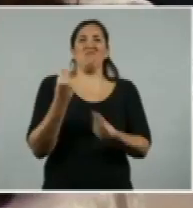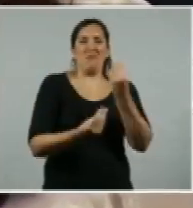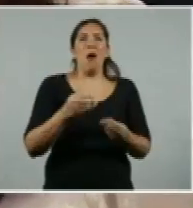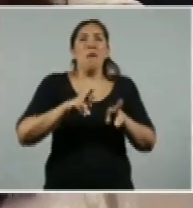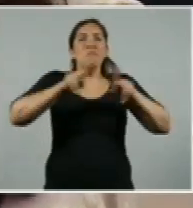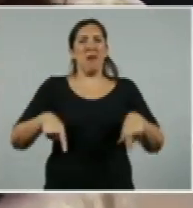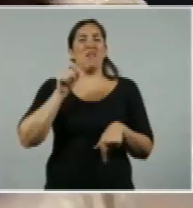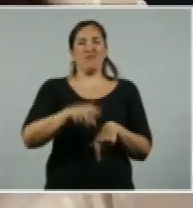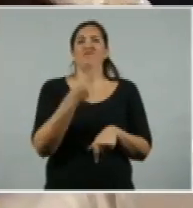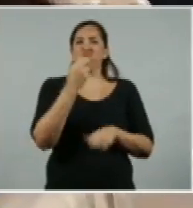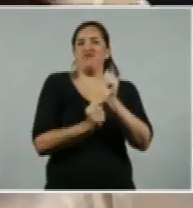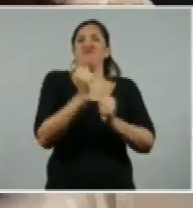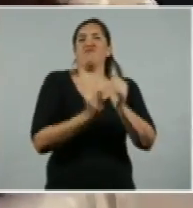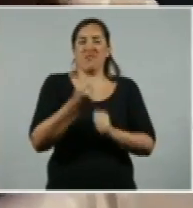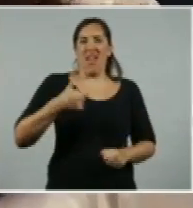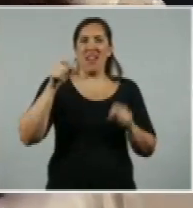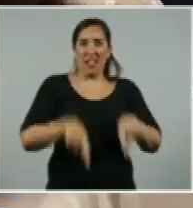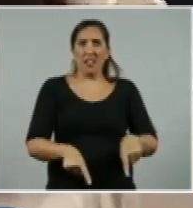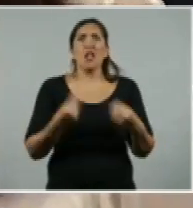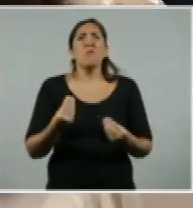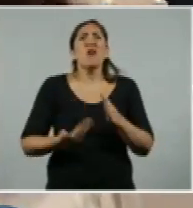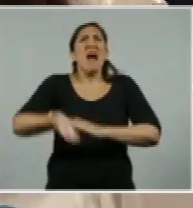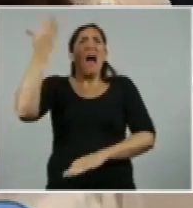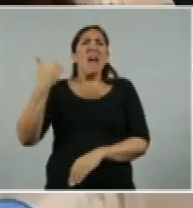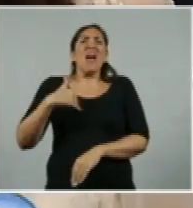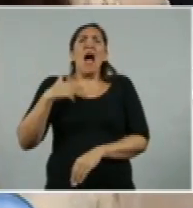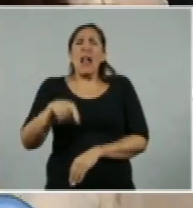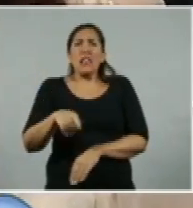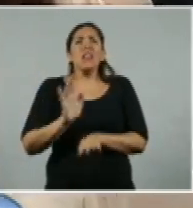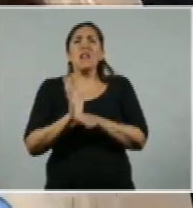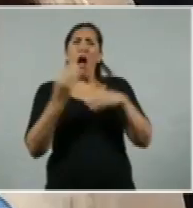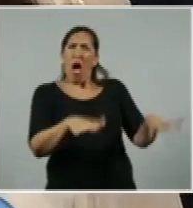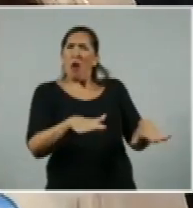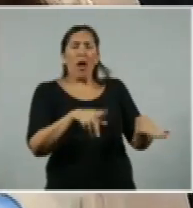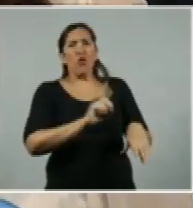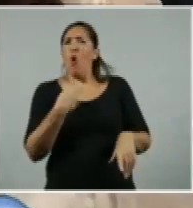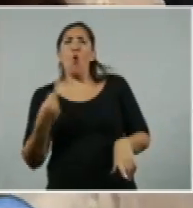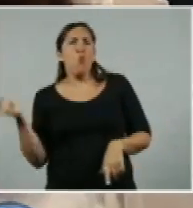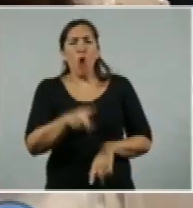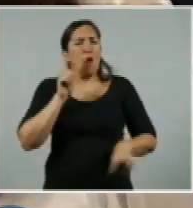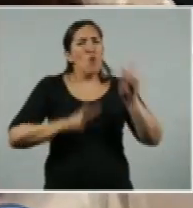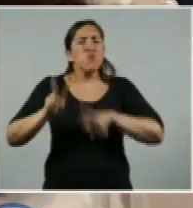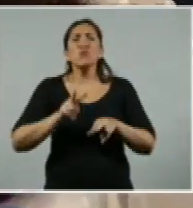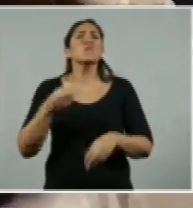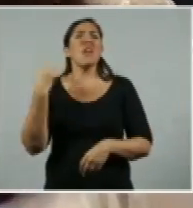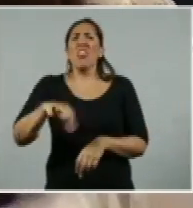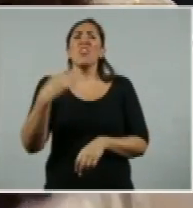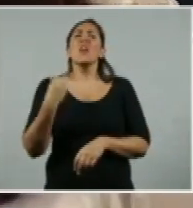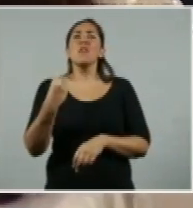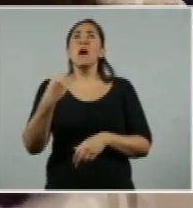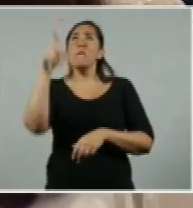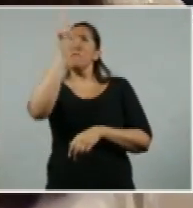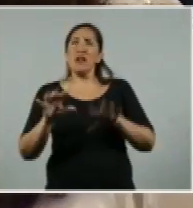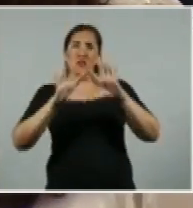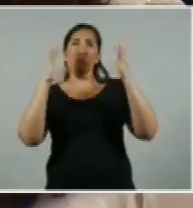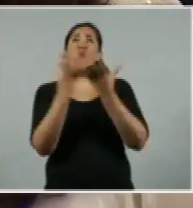Argentina regresaba al lugar de donde nunca debió irse, figurar entre los 11